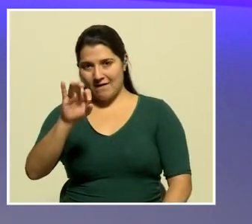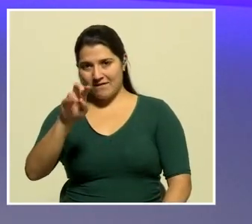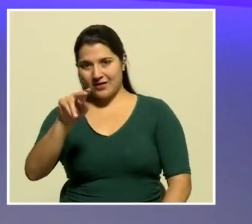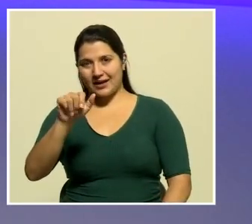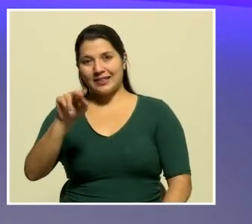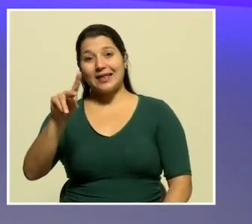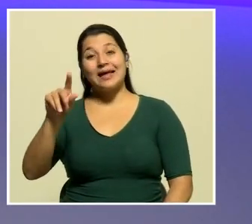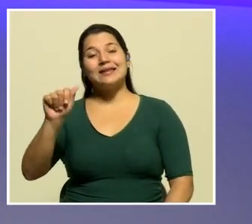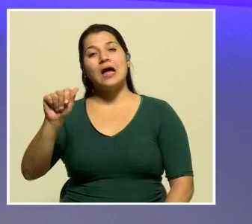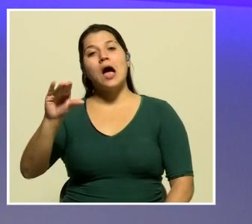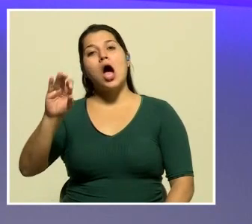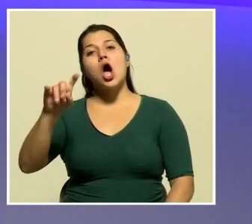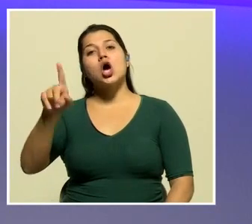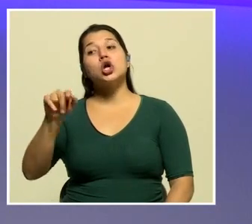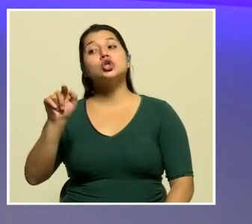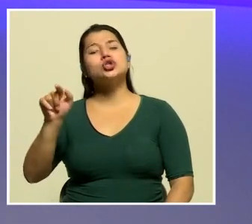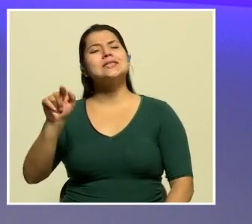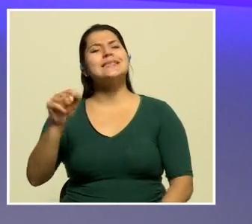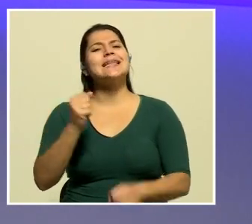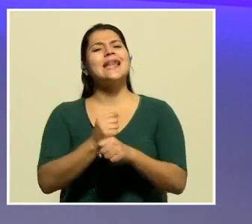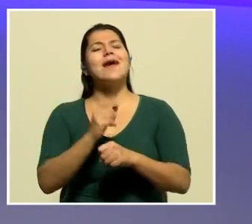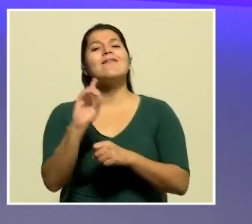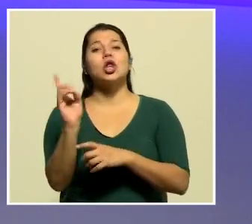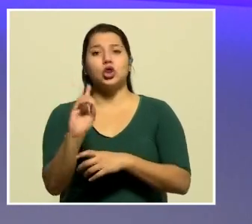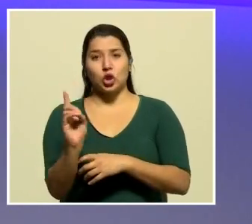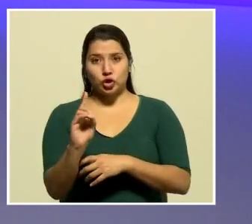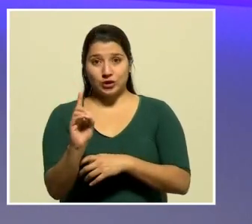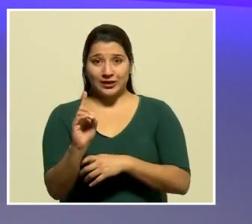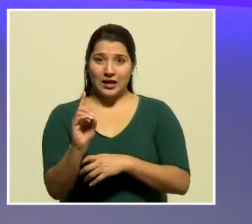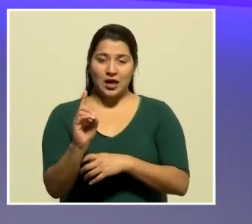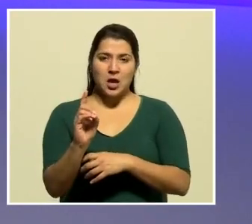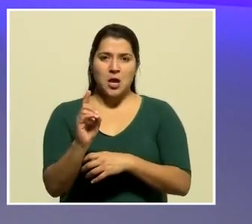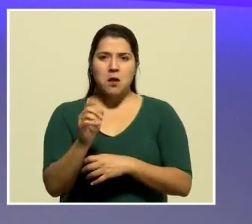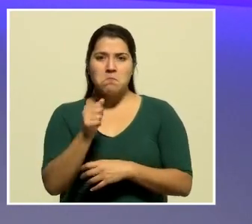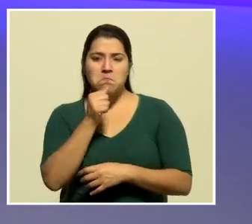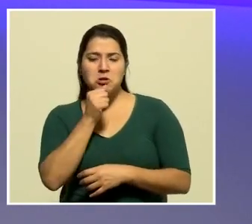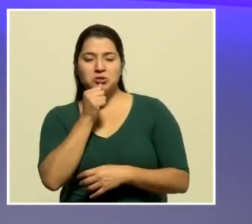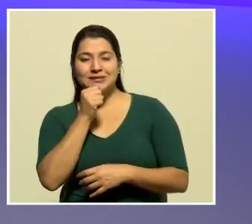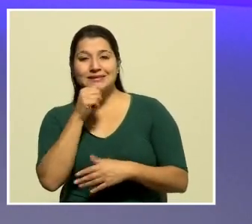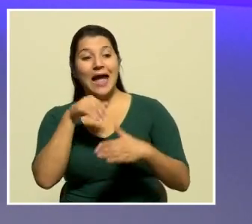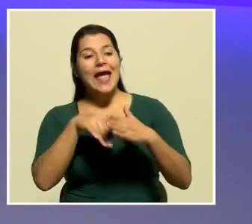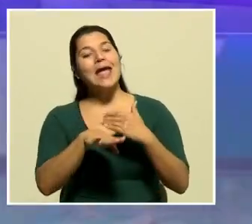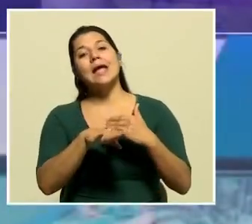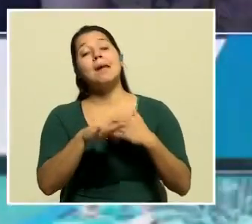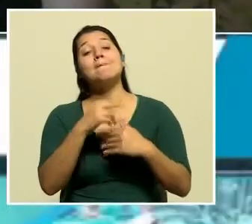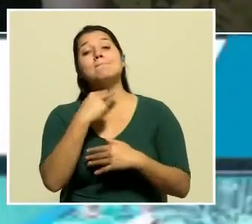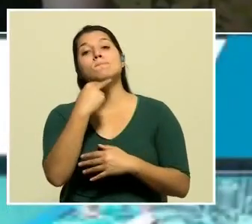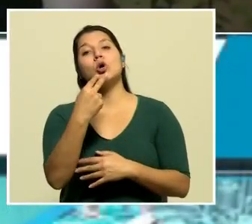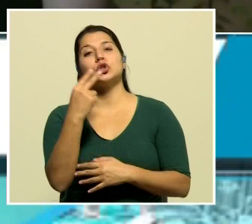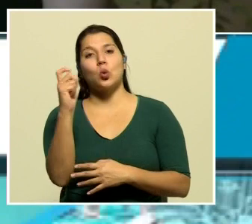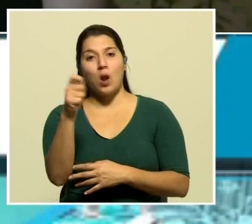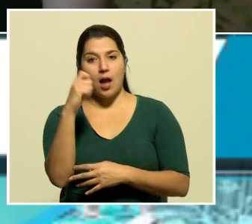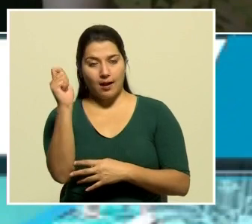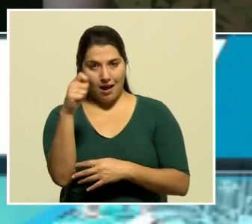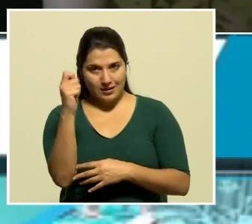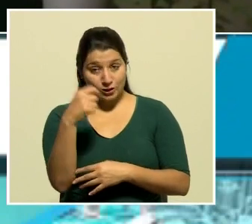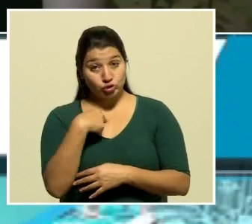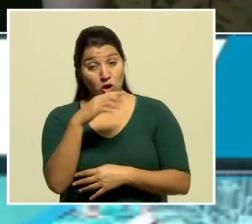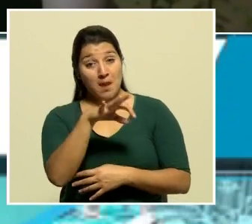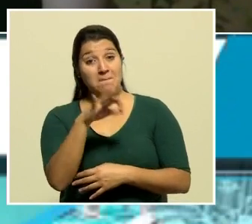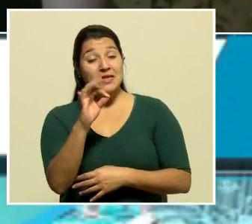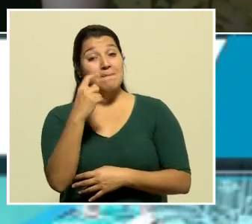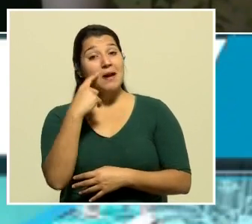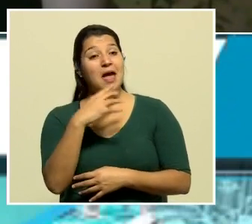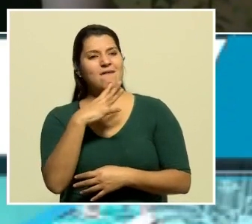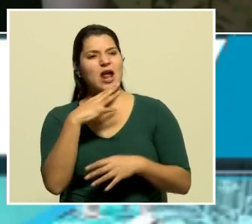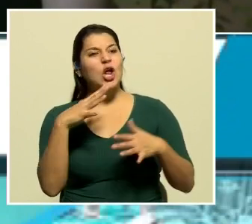La Voz de Guanacaste, está en la zona y la invité para conversar cómo se vive este bloqueo